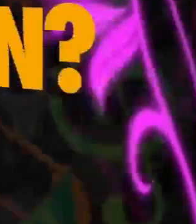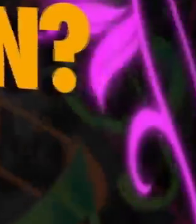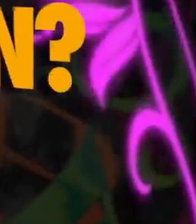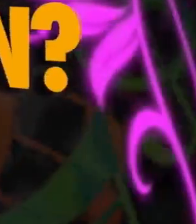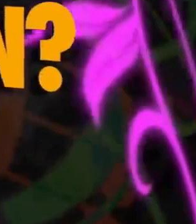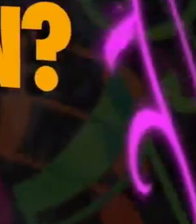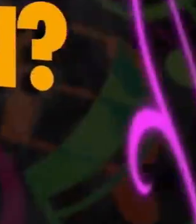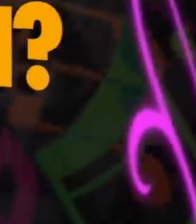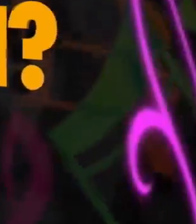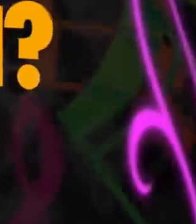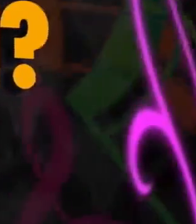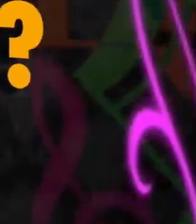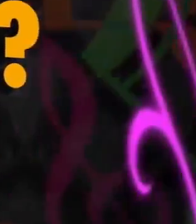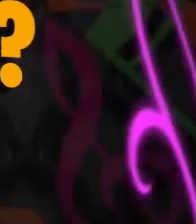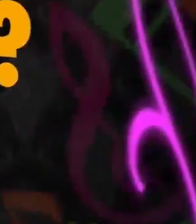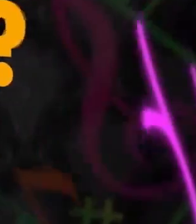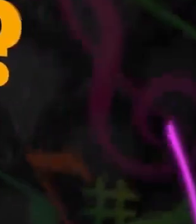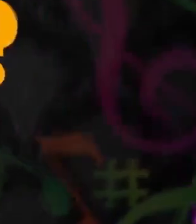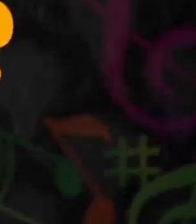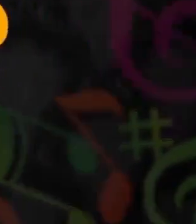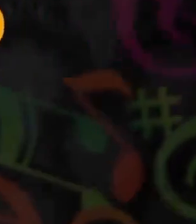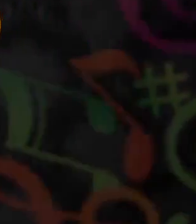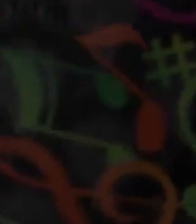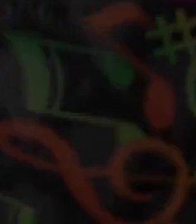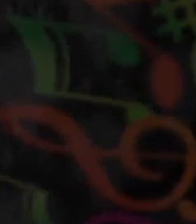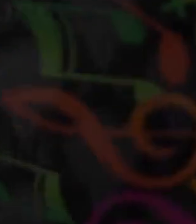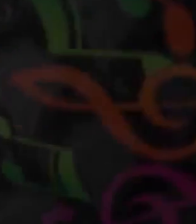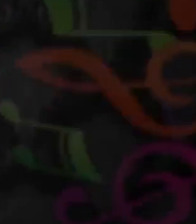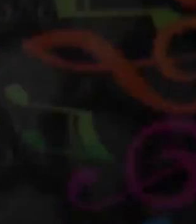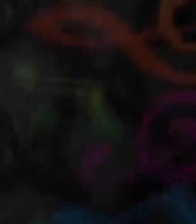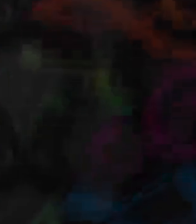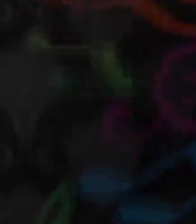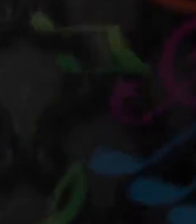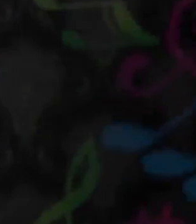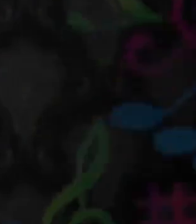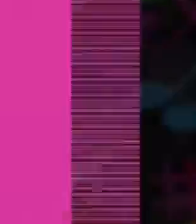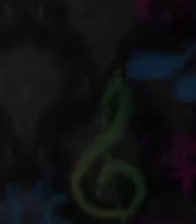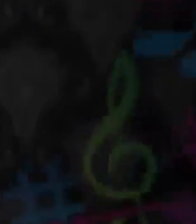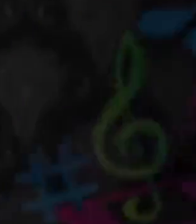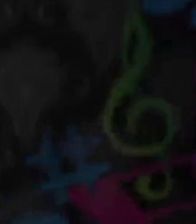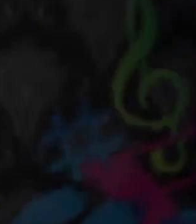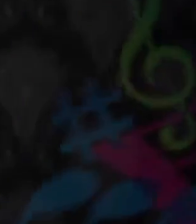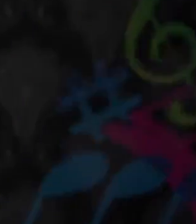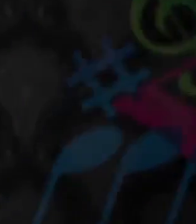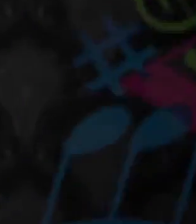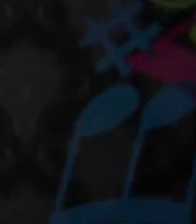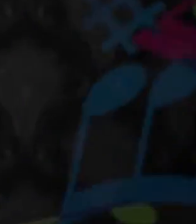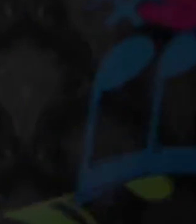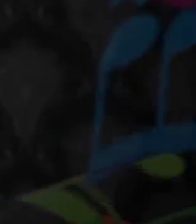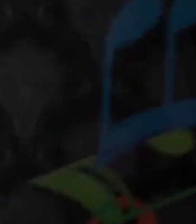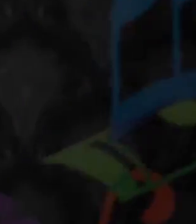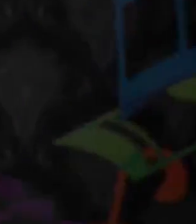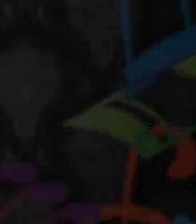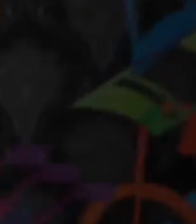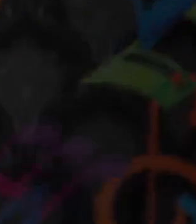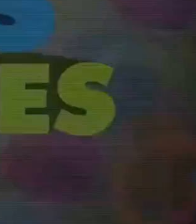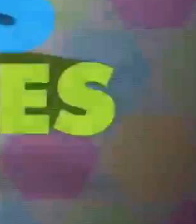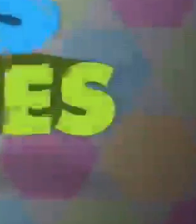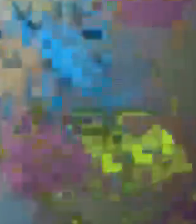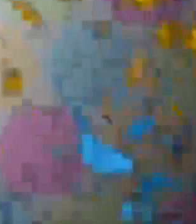inesperada. ¿Escuchar música ayuda a la concentración? Respuesta sorprendente. Sí.